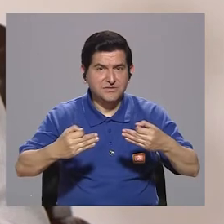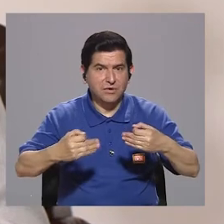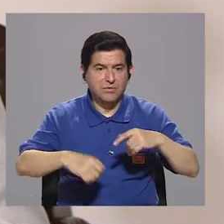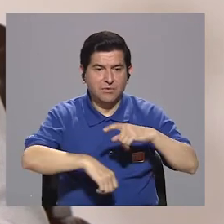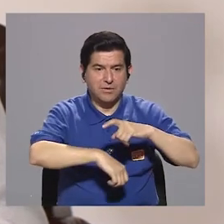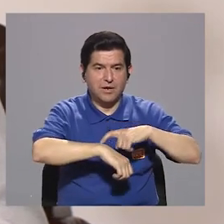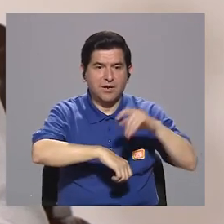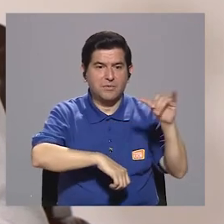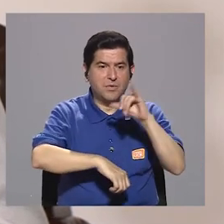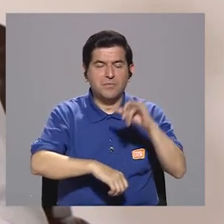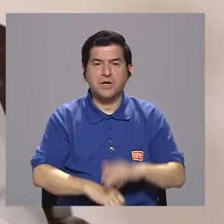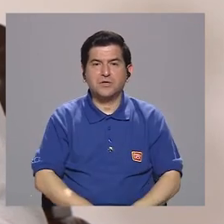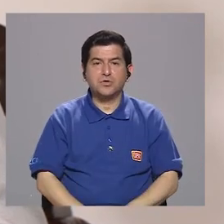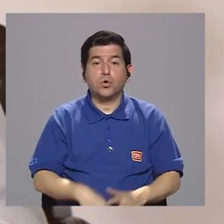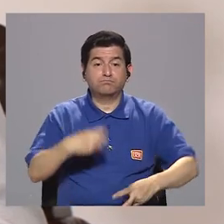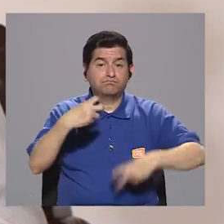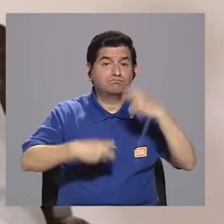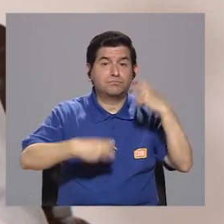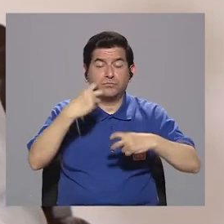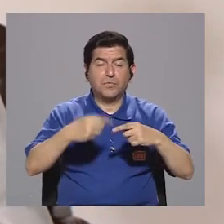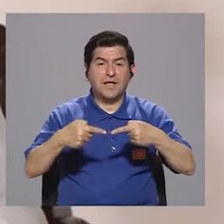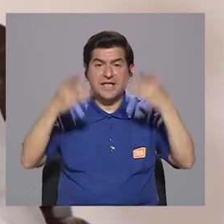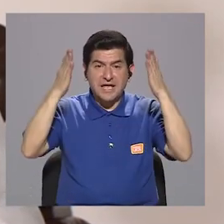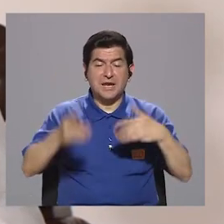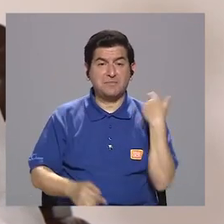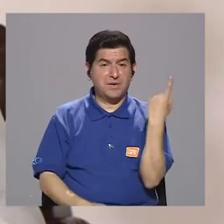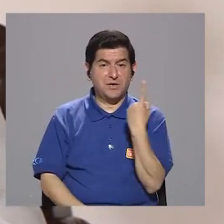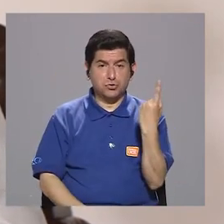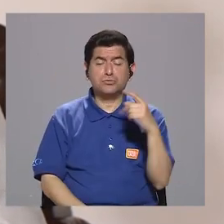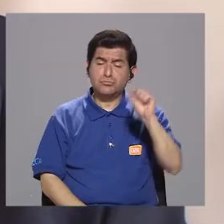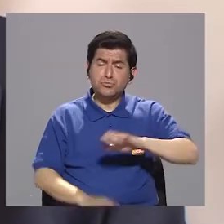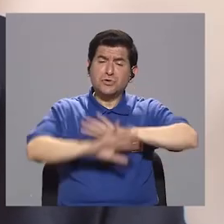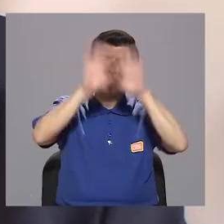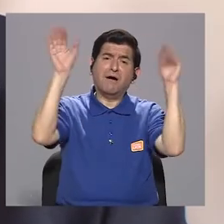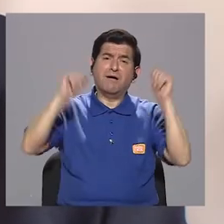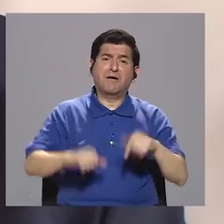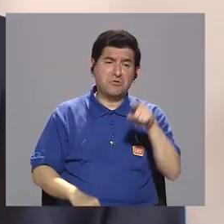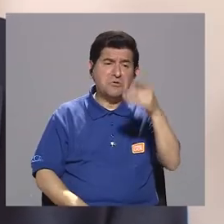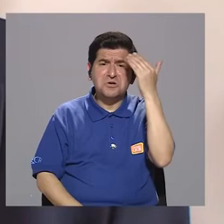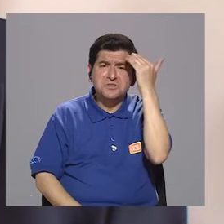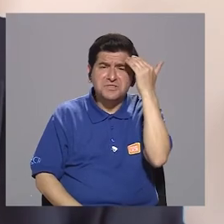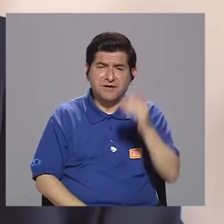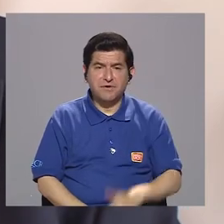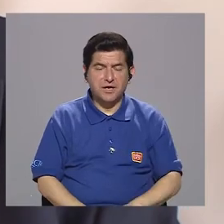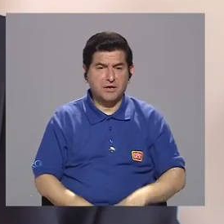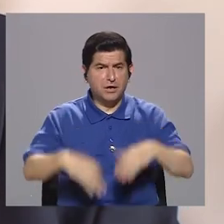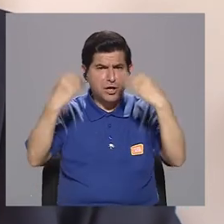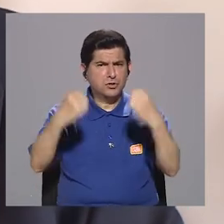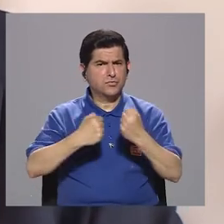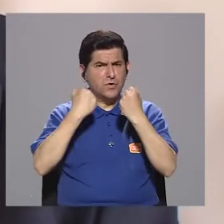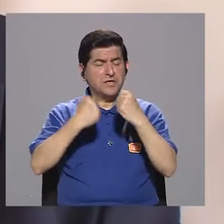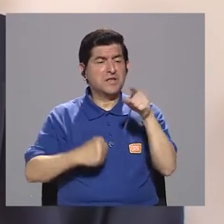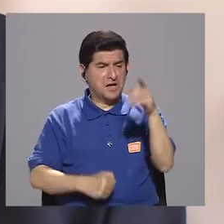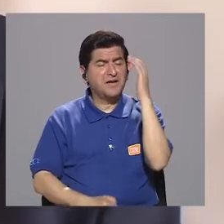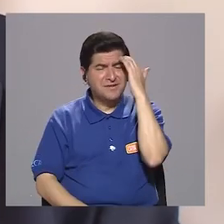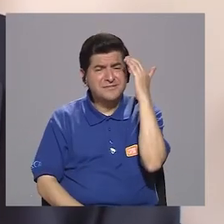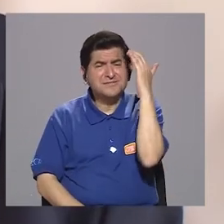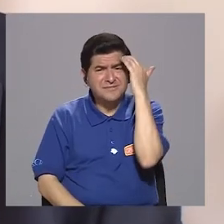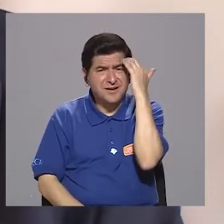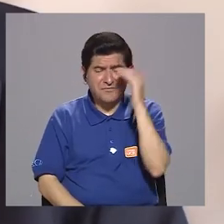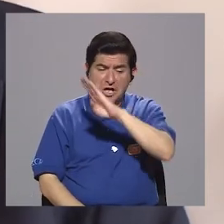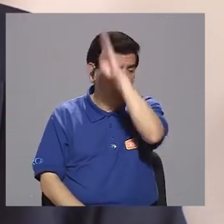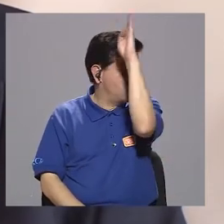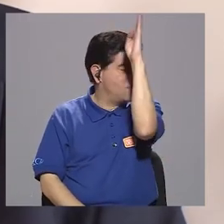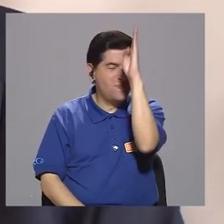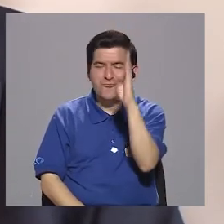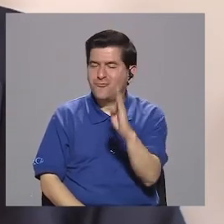en el momento también le causaba conflictos y enemigos para siempre. Sí, claro. Y el doctor lo sabía. Son decisiones muy fuertes. El doctor lo sabía. El doctor